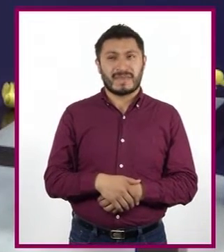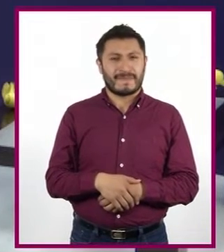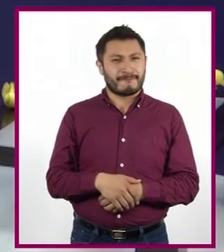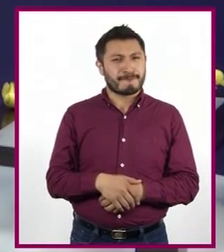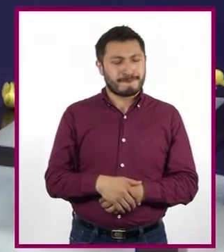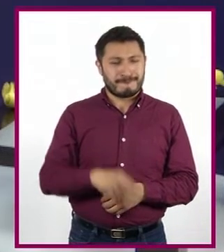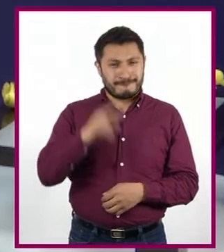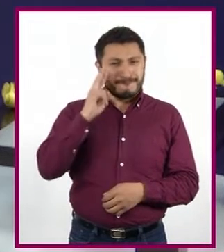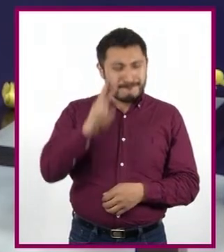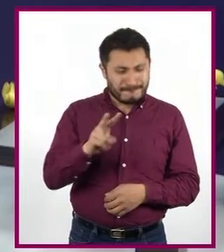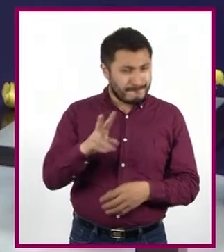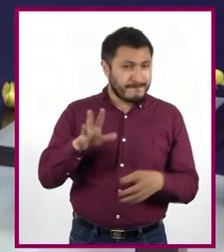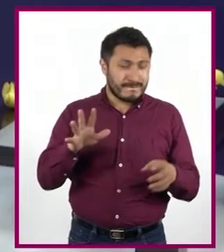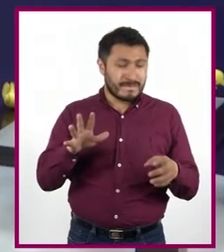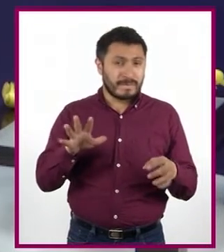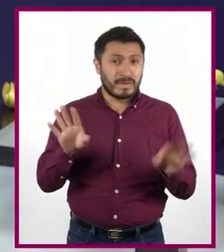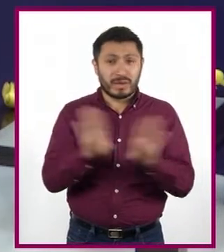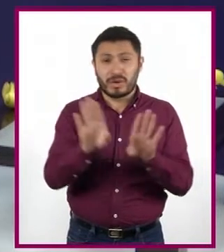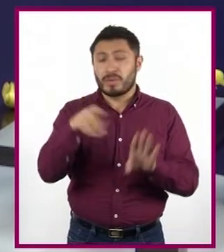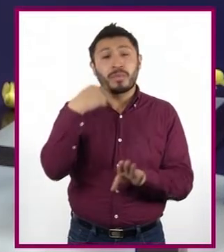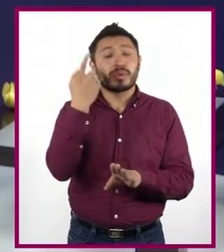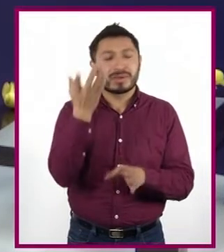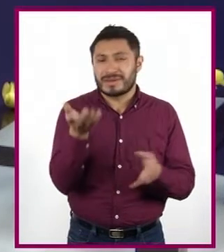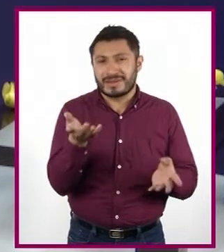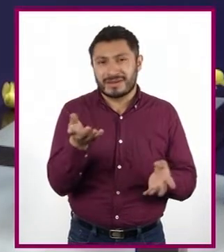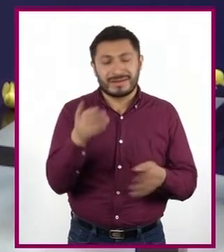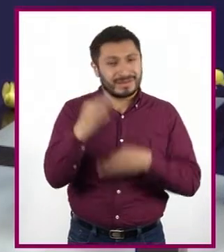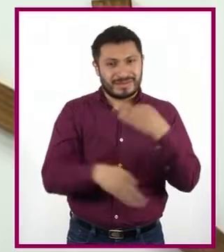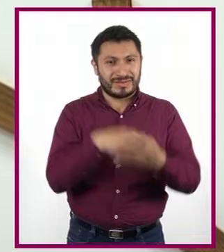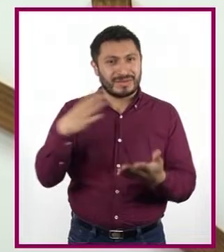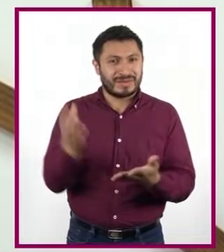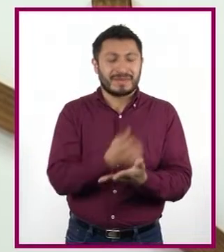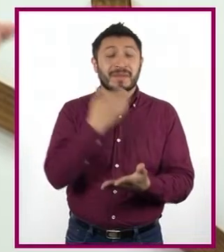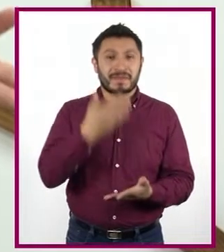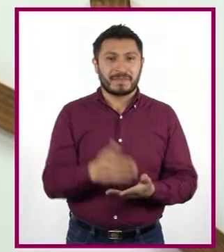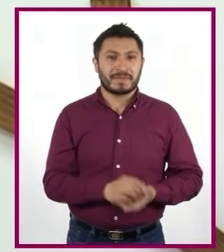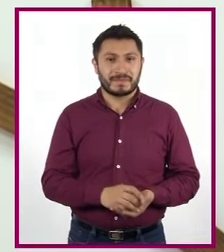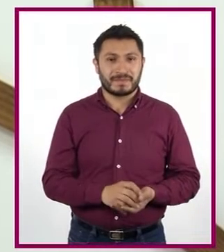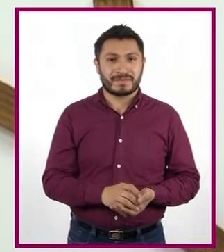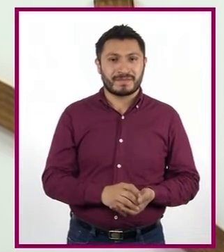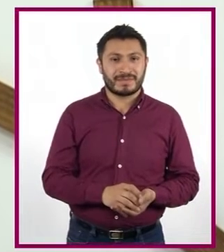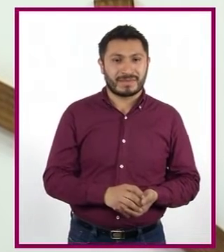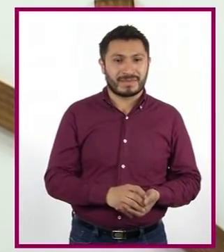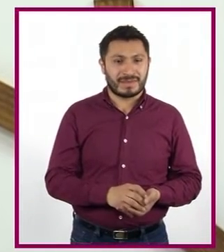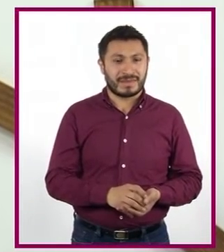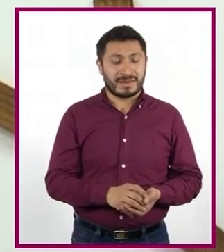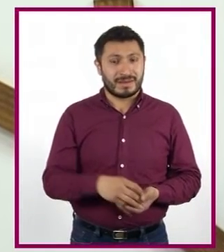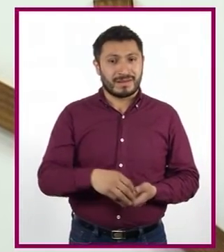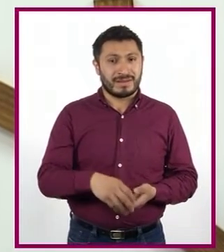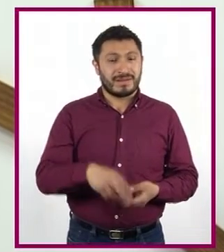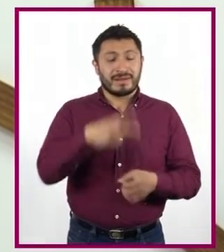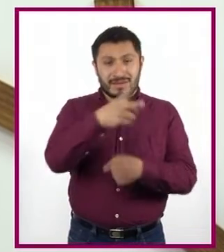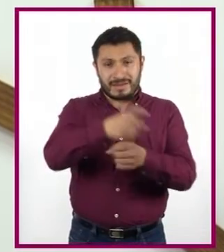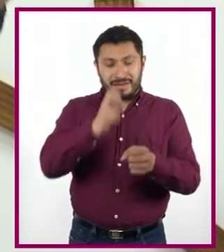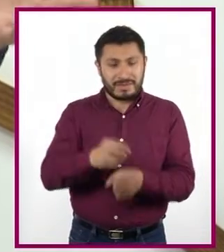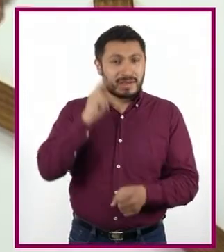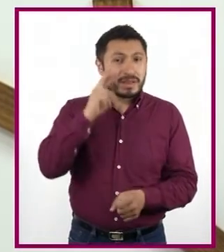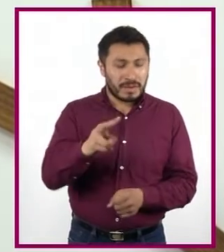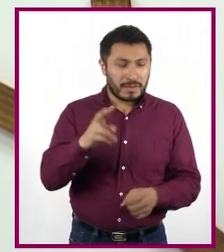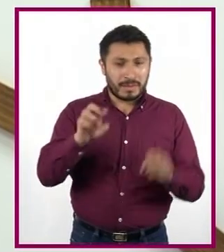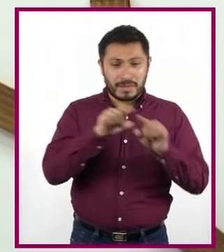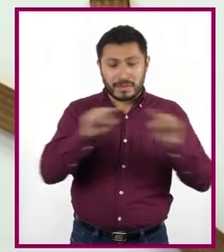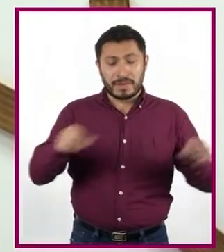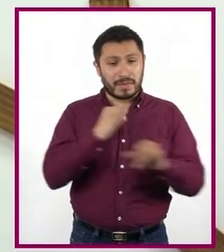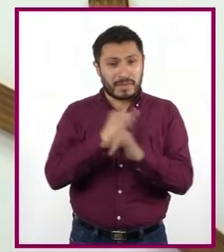Lo veamos por donde lo veamos, todos salimos ganando. Les invito a consultar la siguiente página web, donde